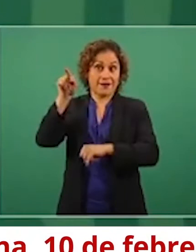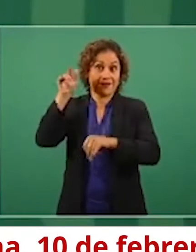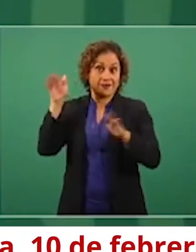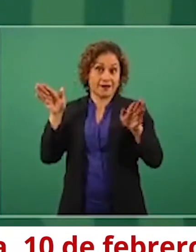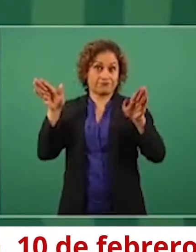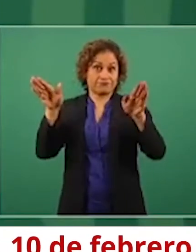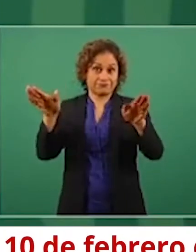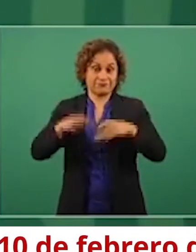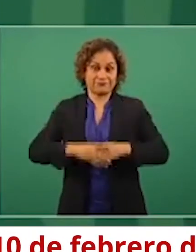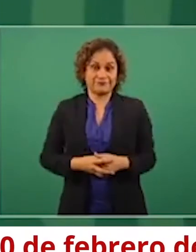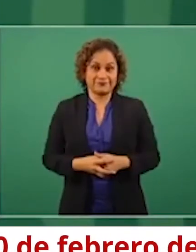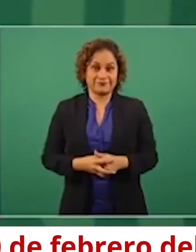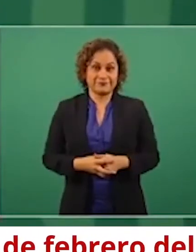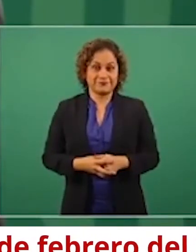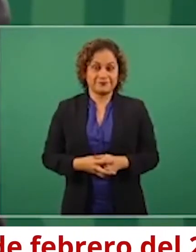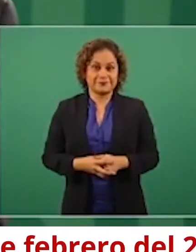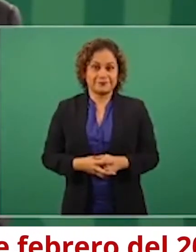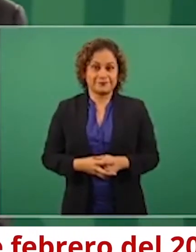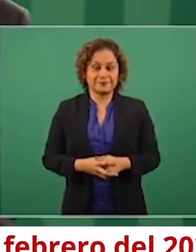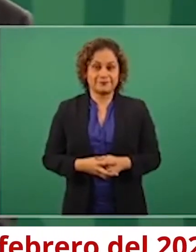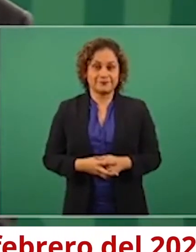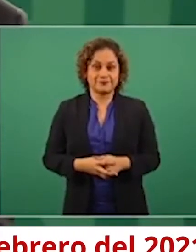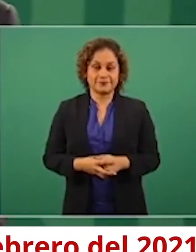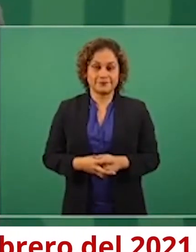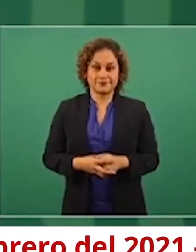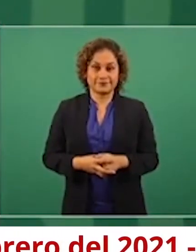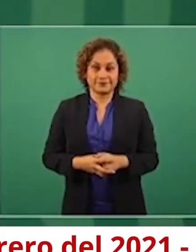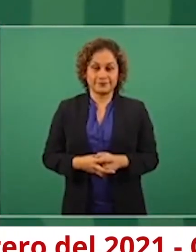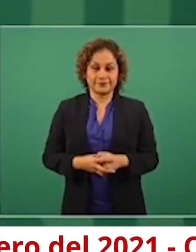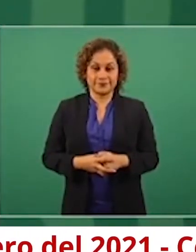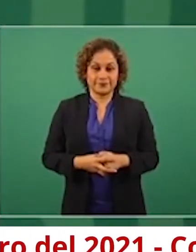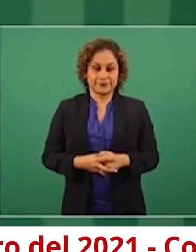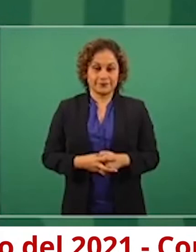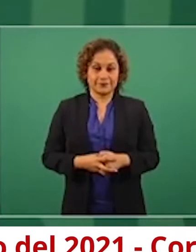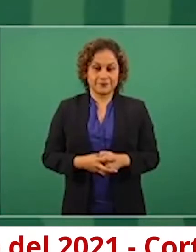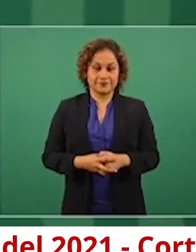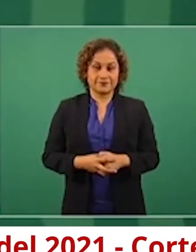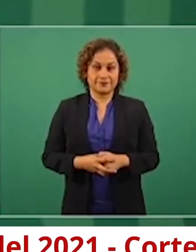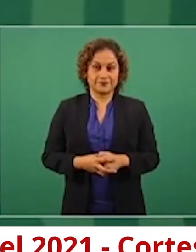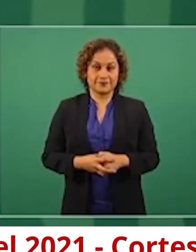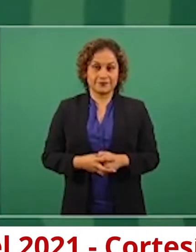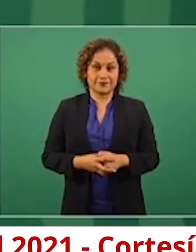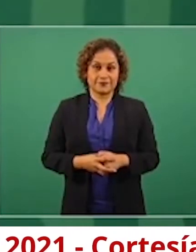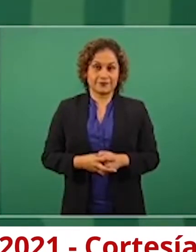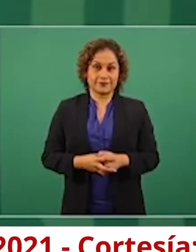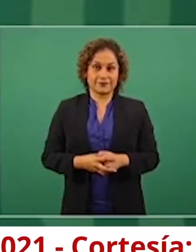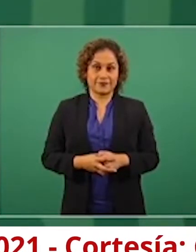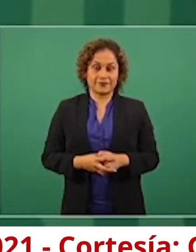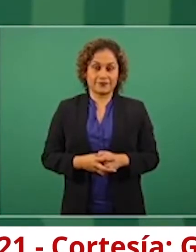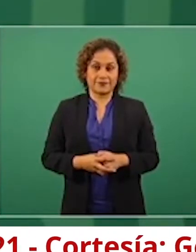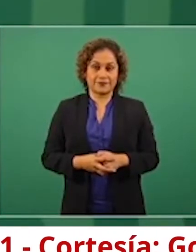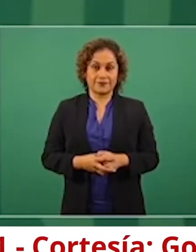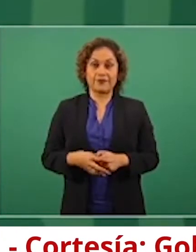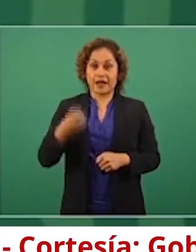en la inmunización del país el mandatario feral también se refirió al aislamiento que tuvo por la enfermedad de kobe 19 dijo que eso le sirvió para